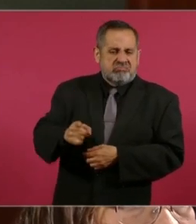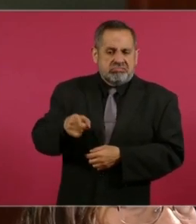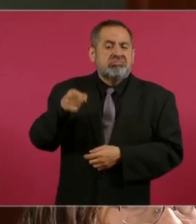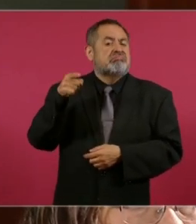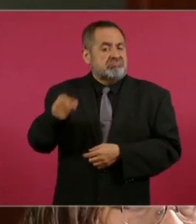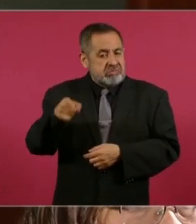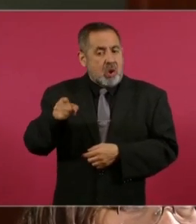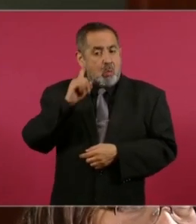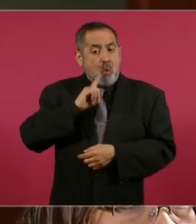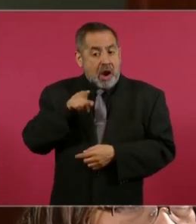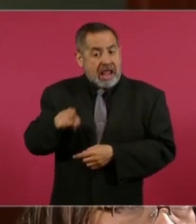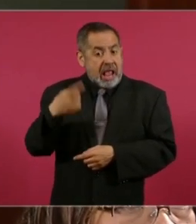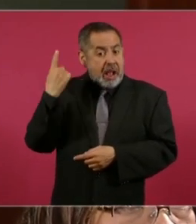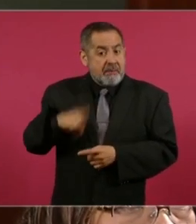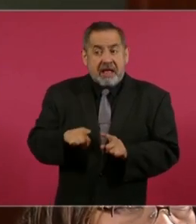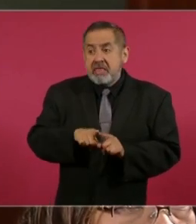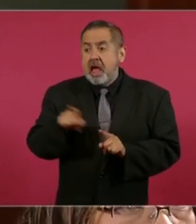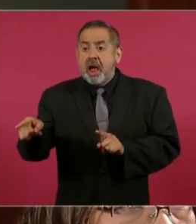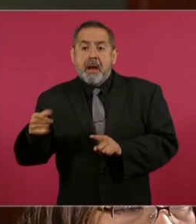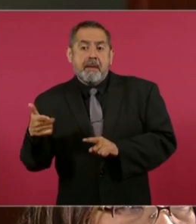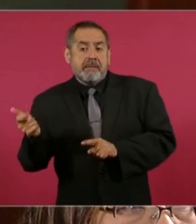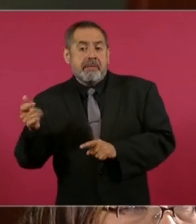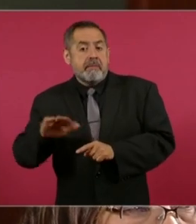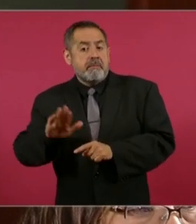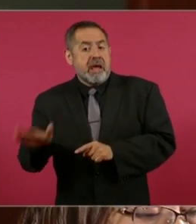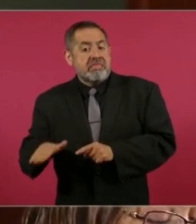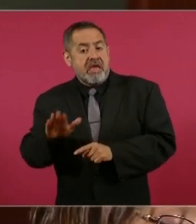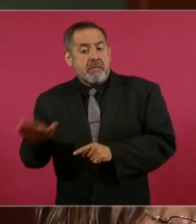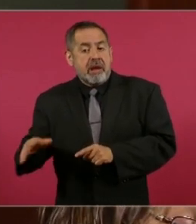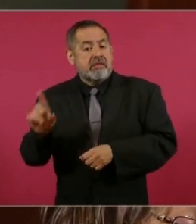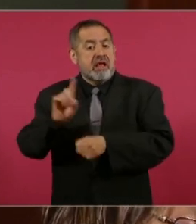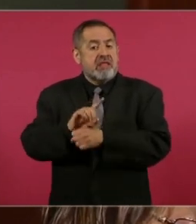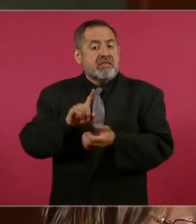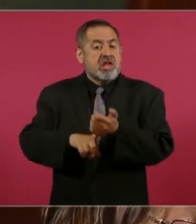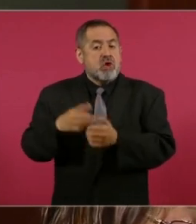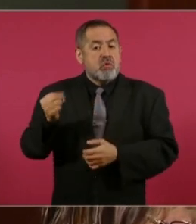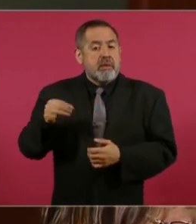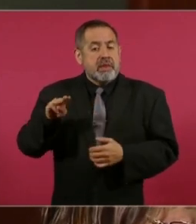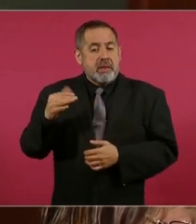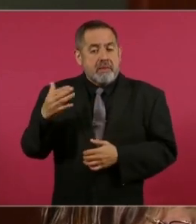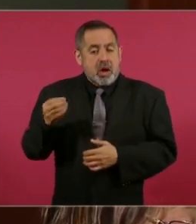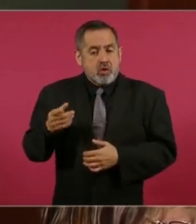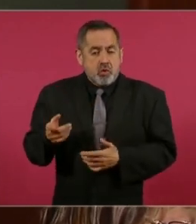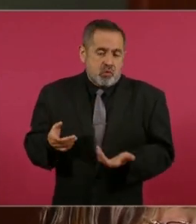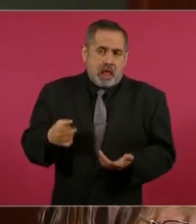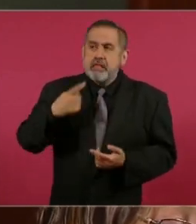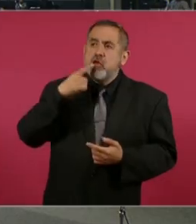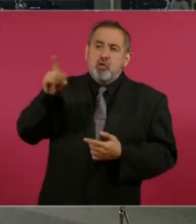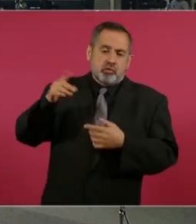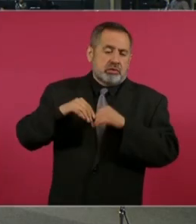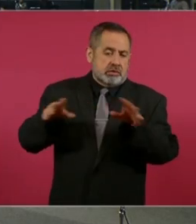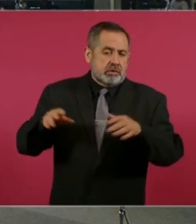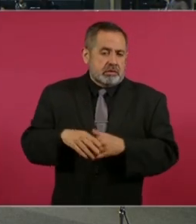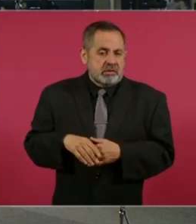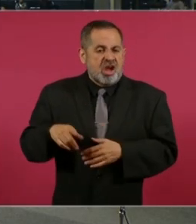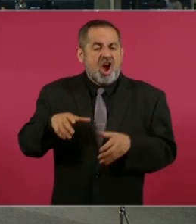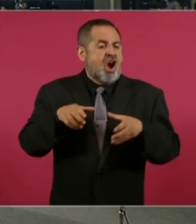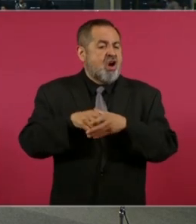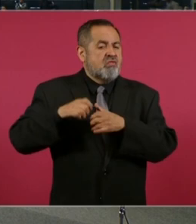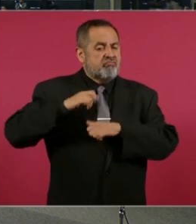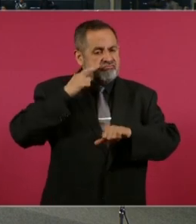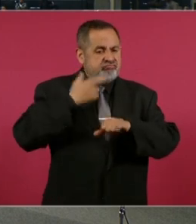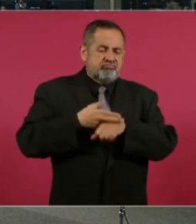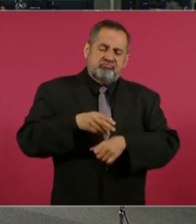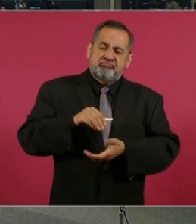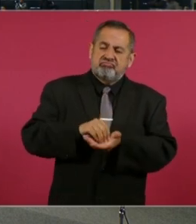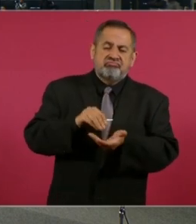fue la que ordenó el asesinato de pobladores ocurridos el 9 de mayo. Es una denuncia y además dicen los cacicazos continúan,